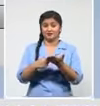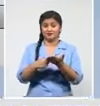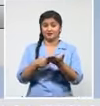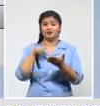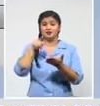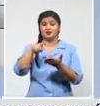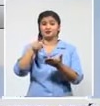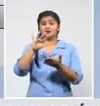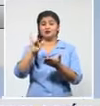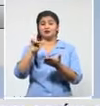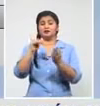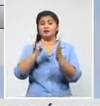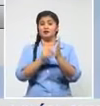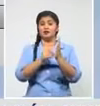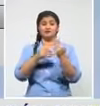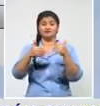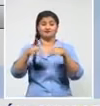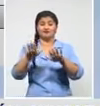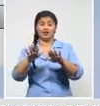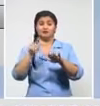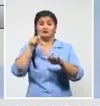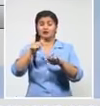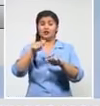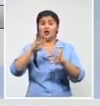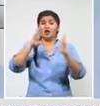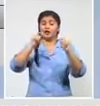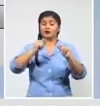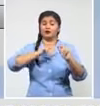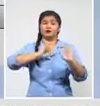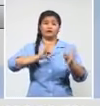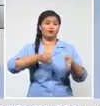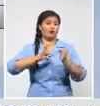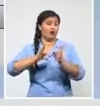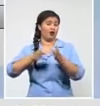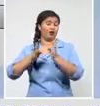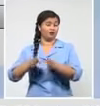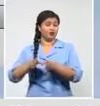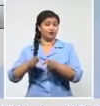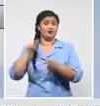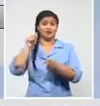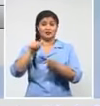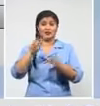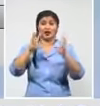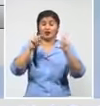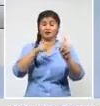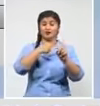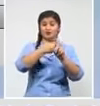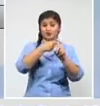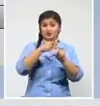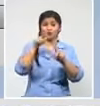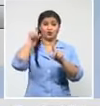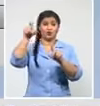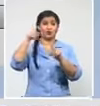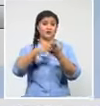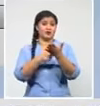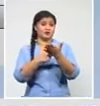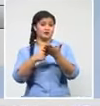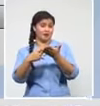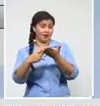17.954. Cifra importante. Hay que decir que de los casos diagnosticados, en la última semana se